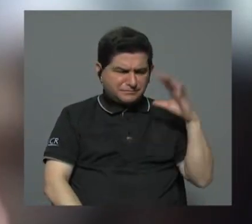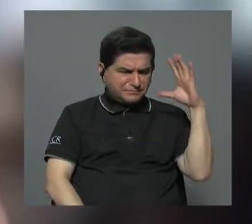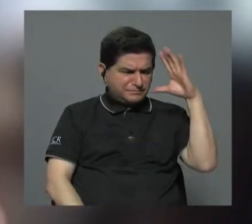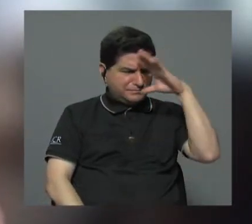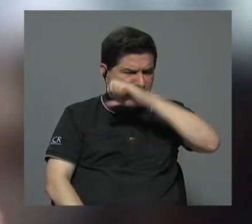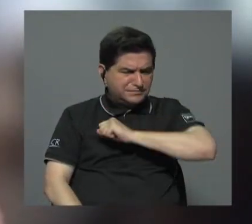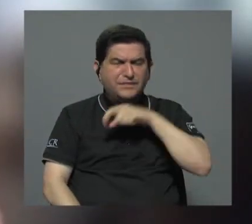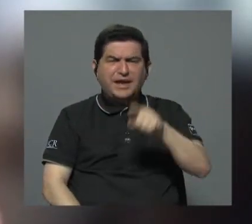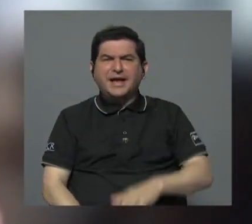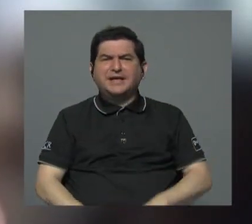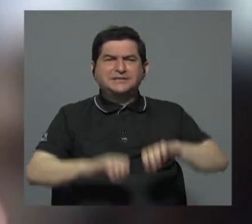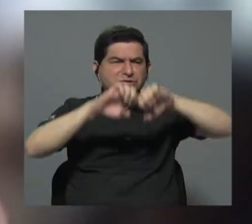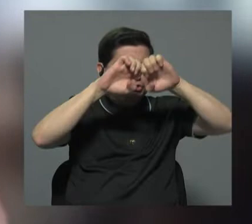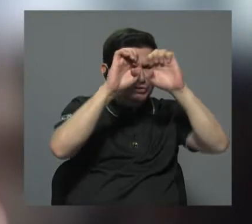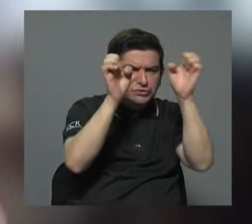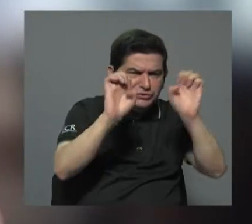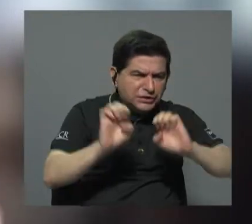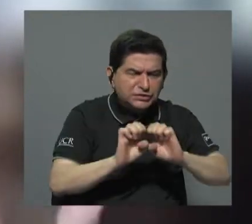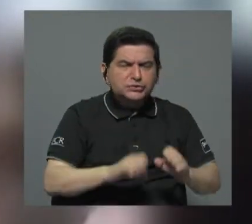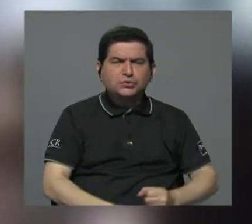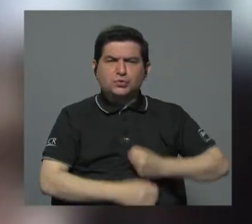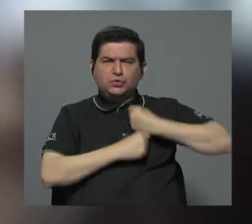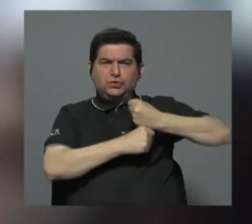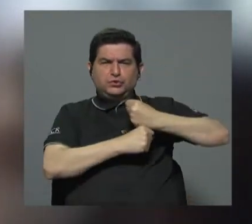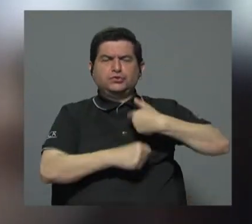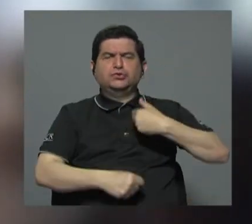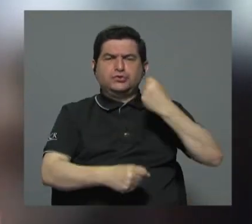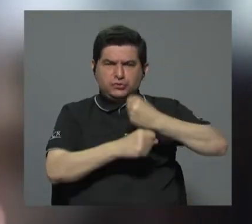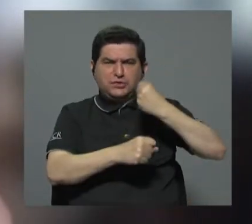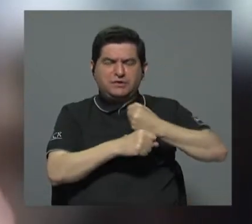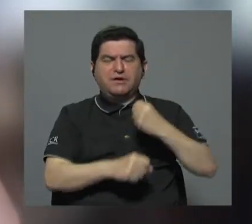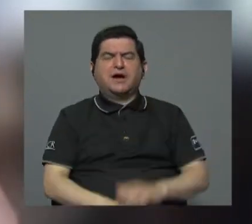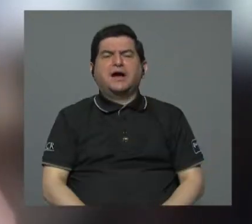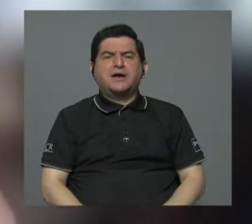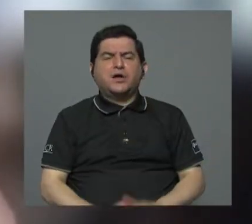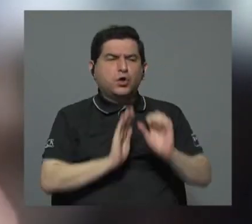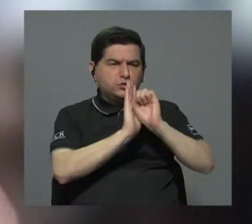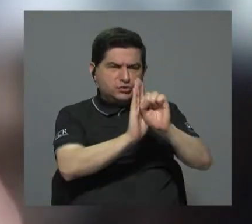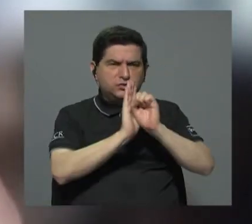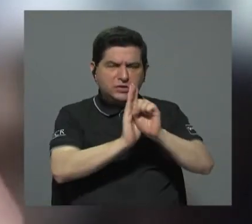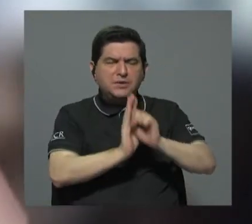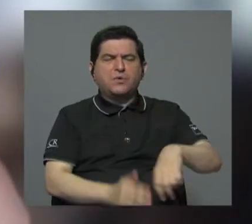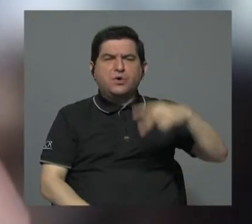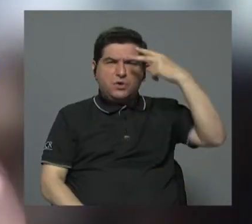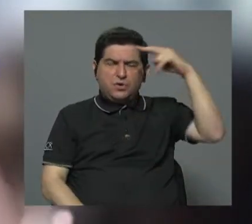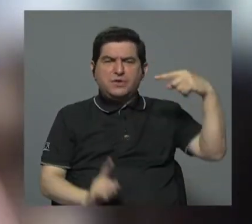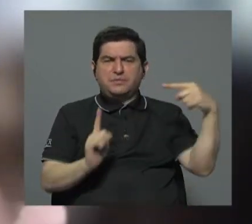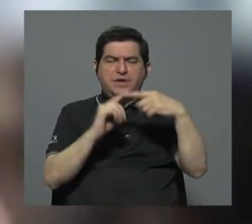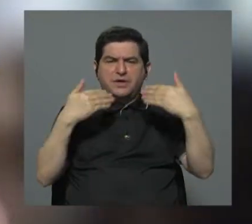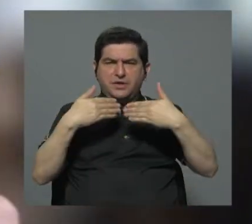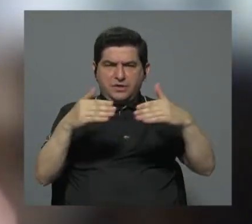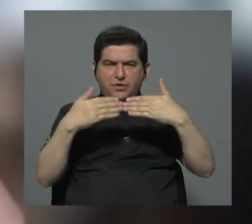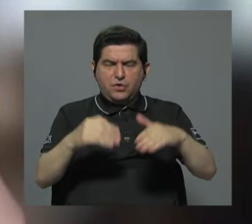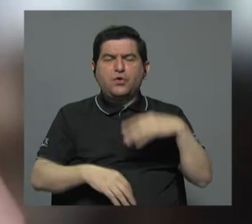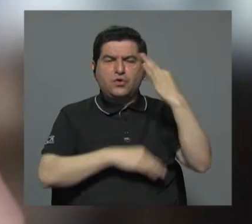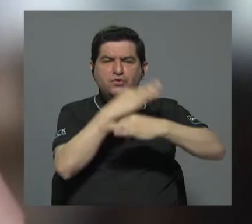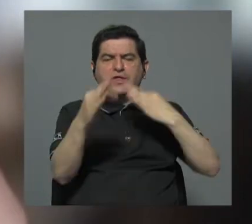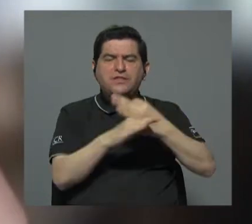cuenta que esos escudos de armas, yo estoy muy habituada a trabajar con la iconografía mesoamericana o de tradición